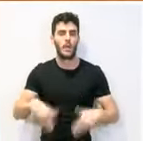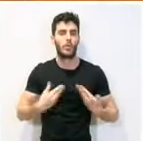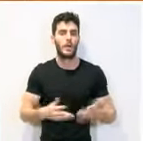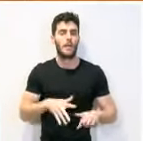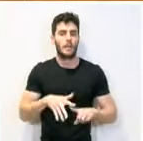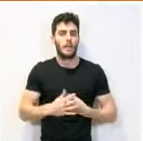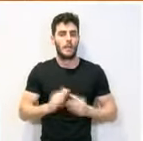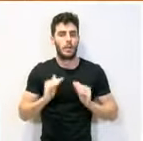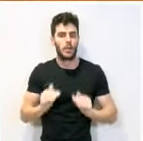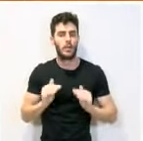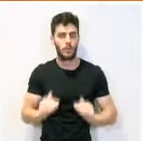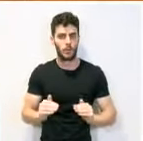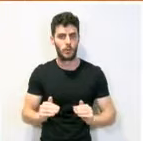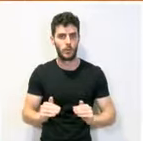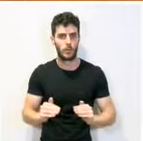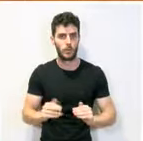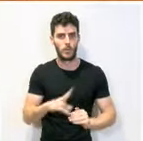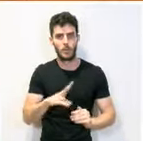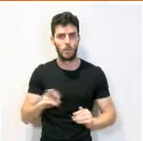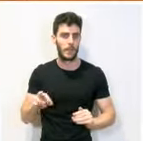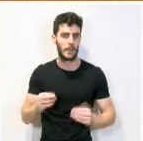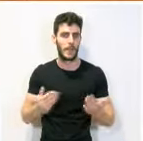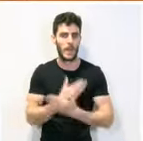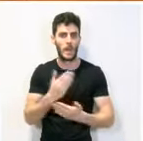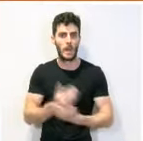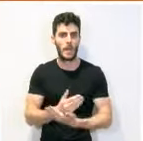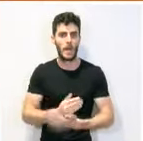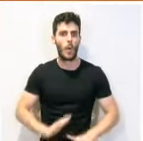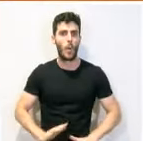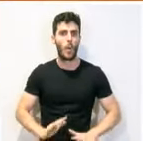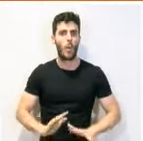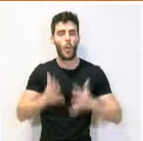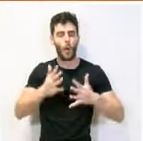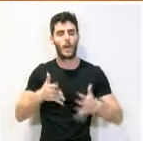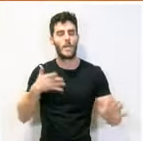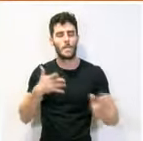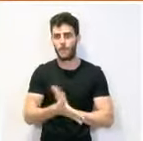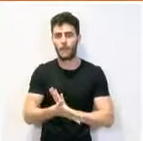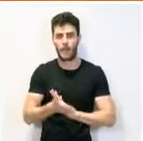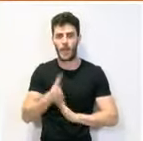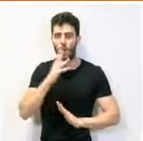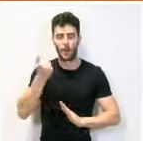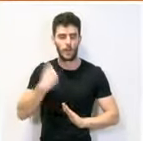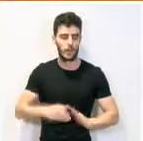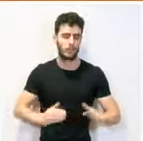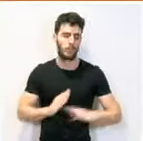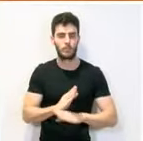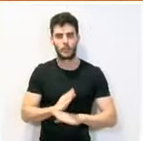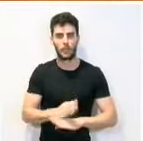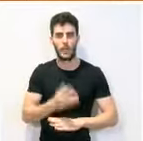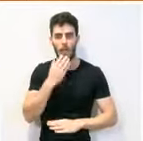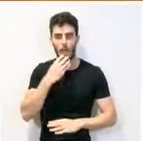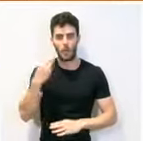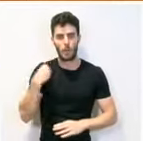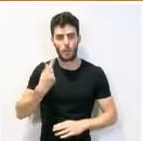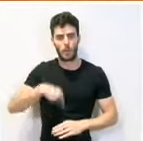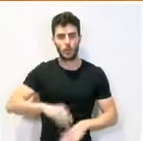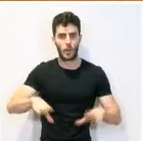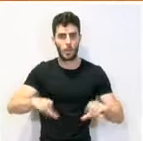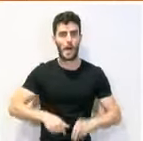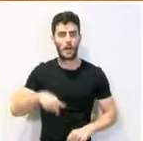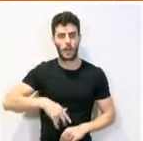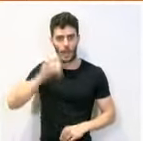situación de más de 20 días de huelga indefinida. Creo que ejemplos como ese también los tenemos que acoger